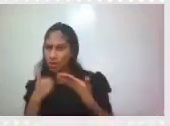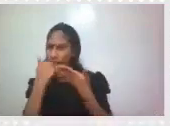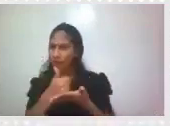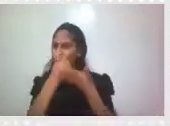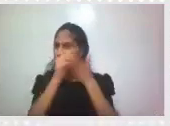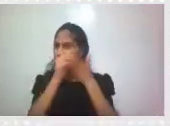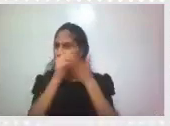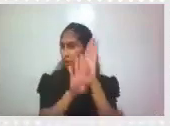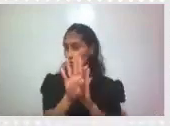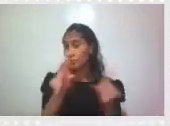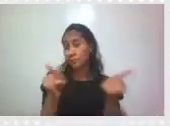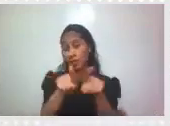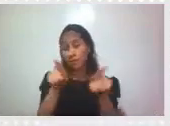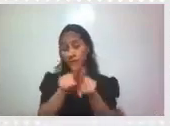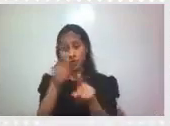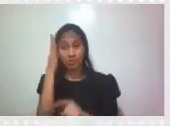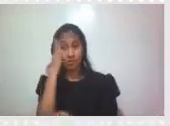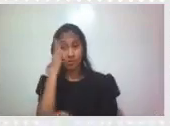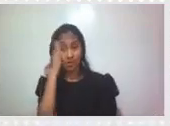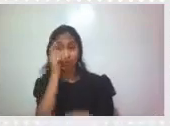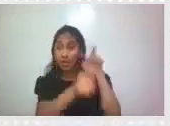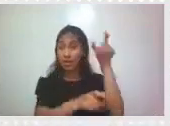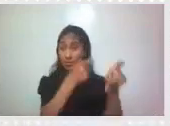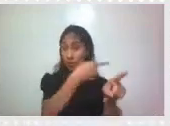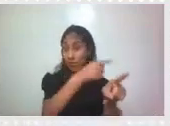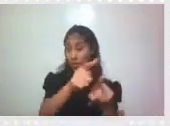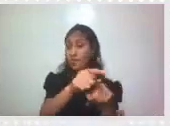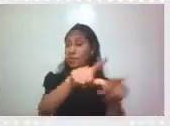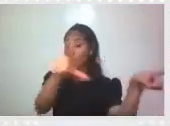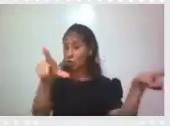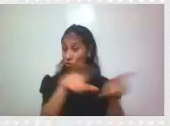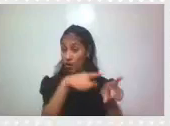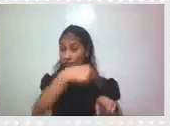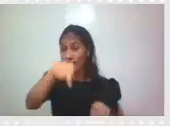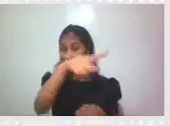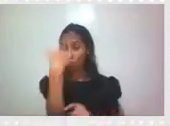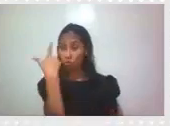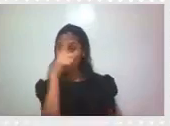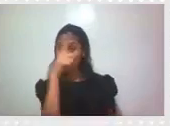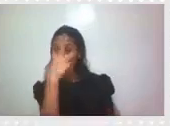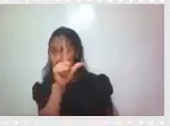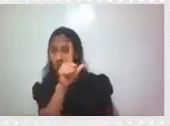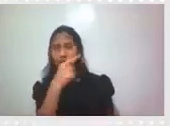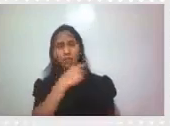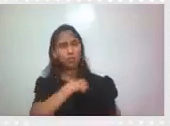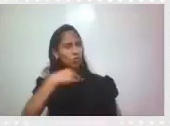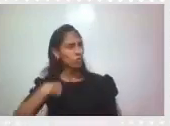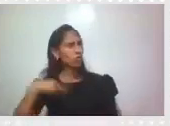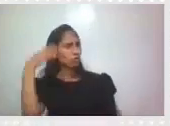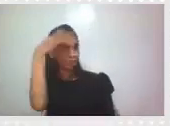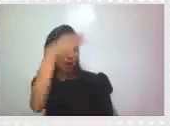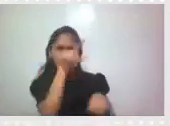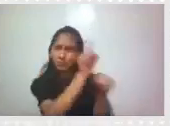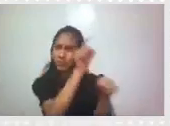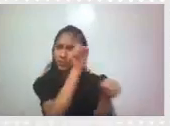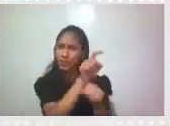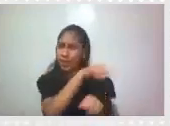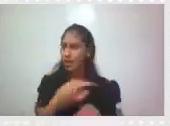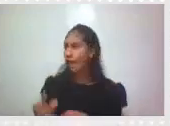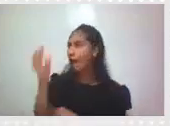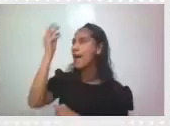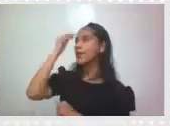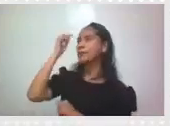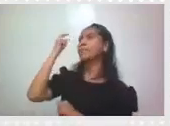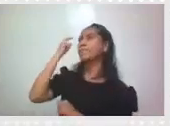capacitamos a estos líderes y lideresas, va a haber de alguna manera ese soporte técnico, ese soporte que le puedan